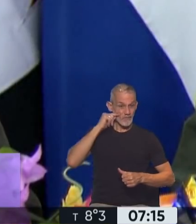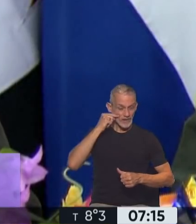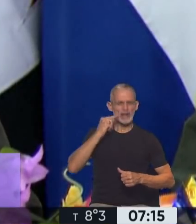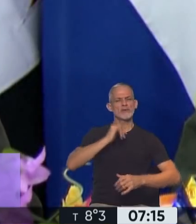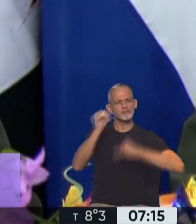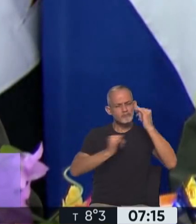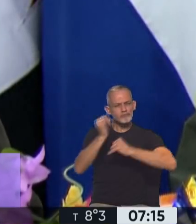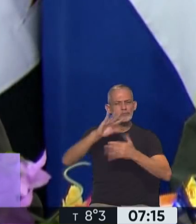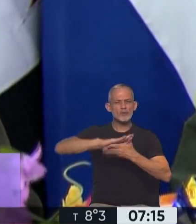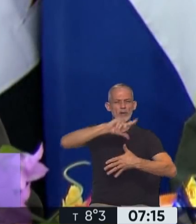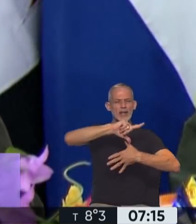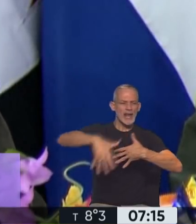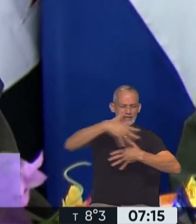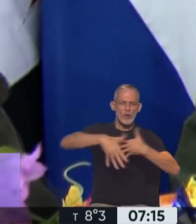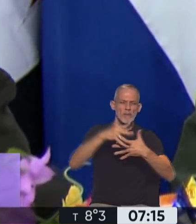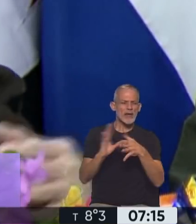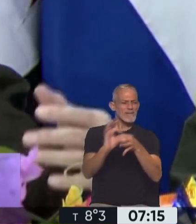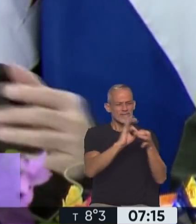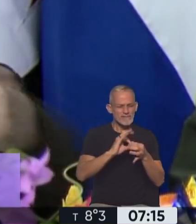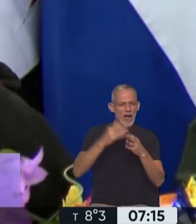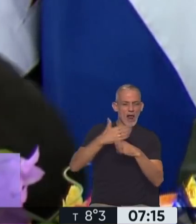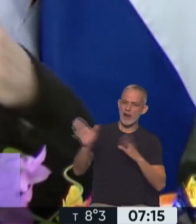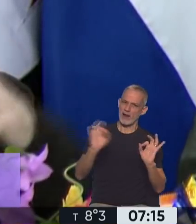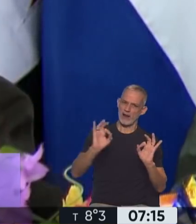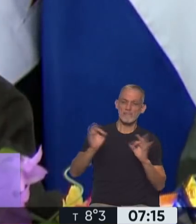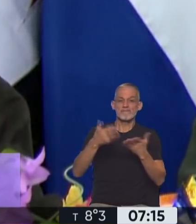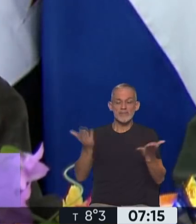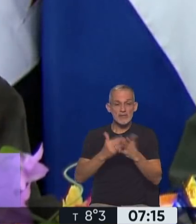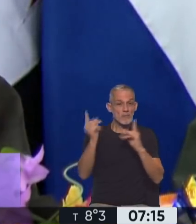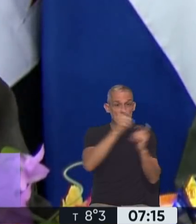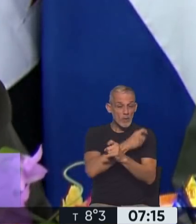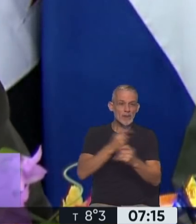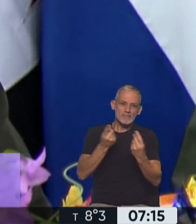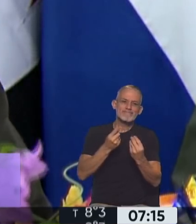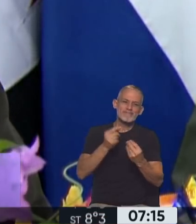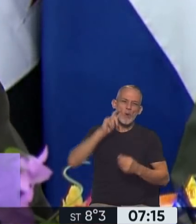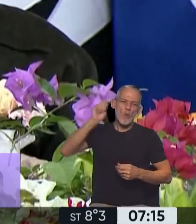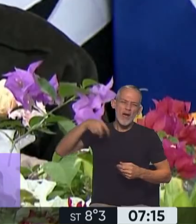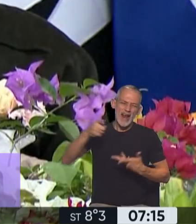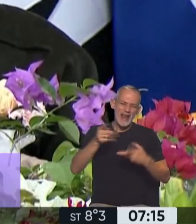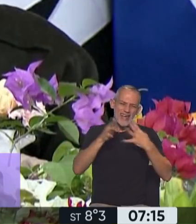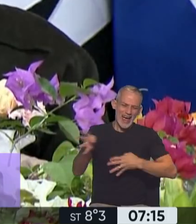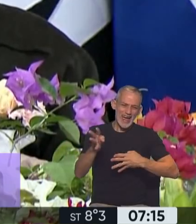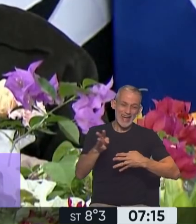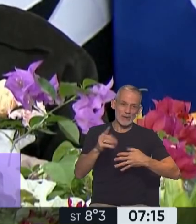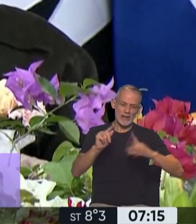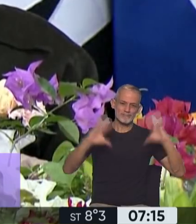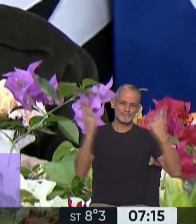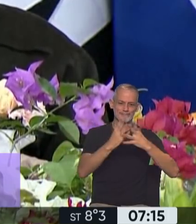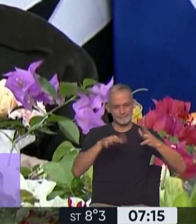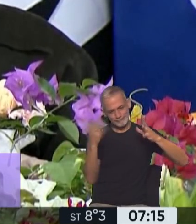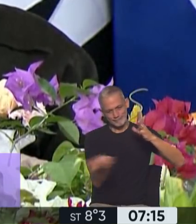necesidad de una Latinoamérica unida y sin exclusiones y las consecuencias del conflicto bélico en Ucrania para los países del hemisferio